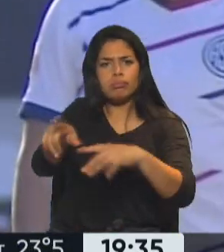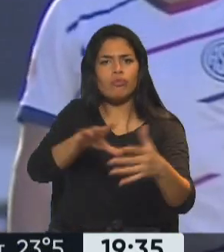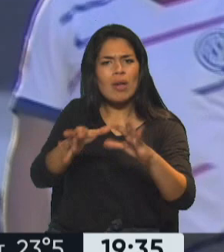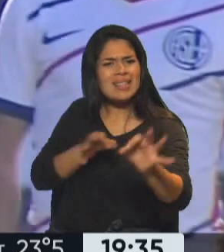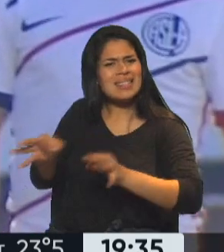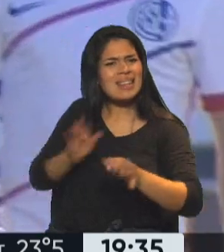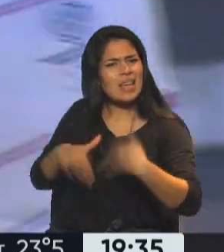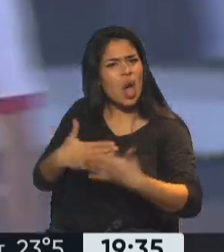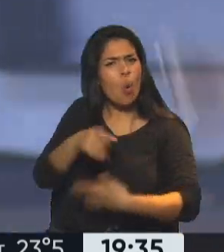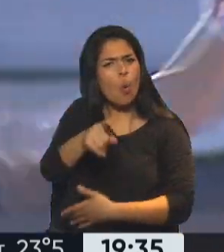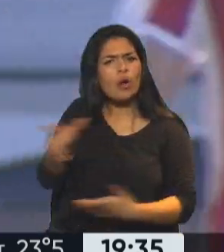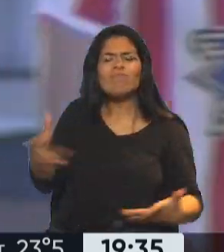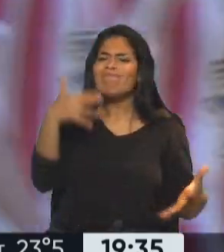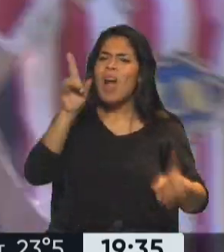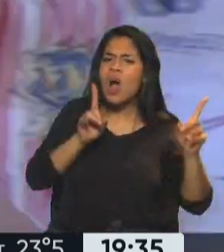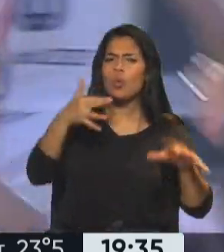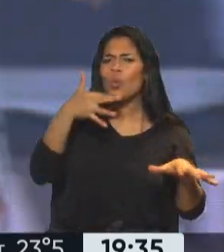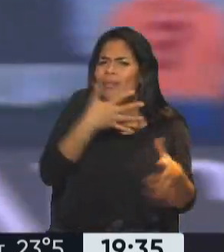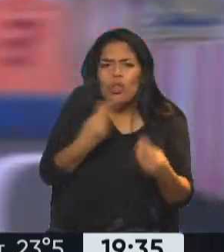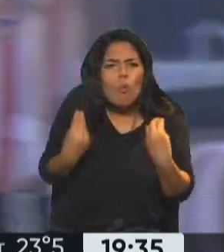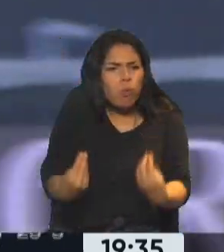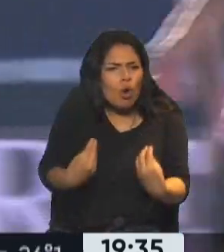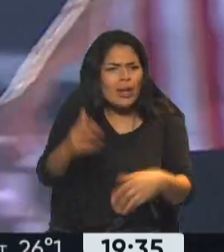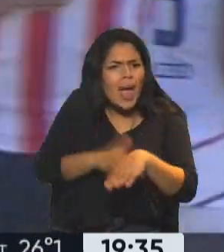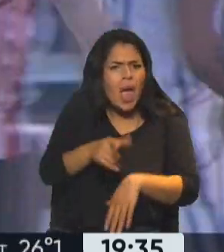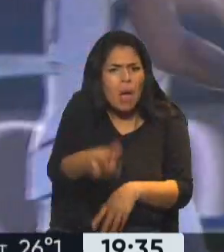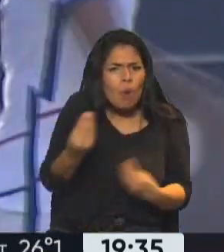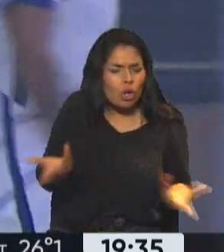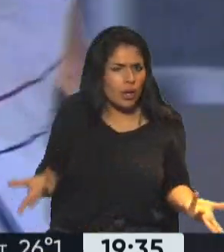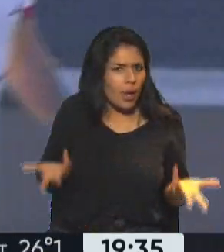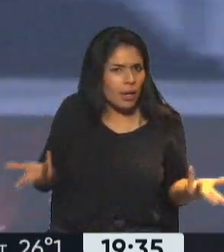y nadie entiende por qué razón no había offside. En